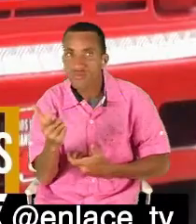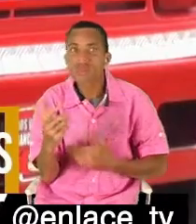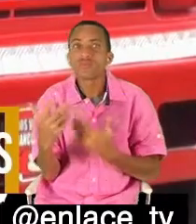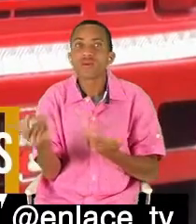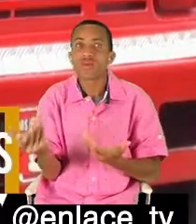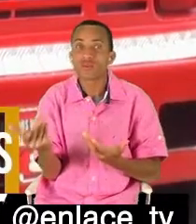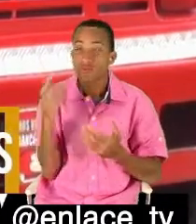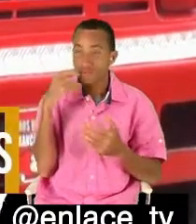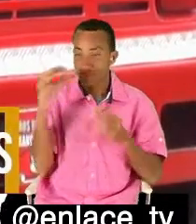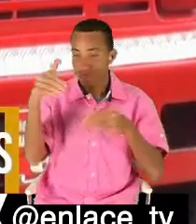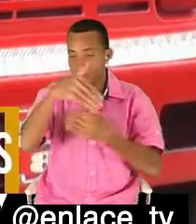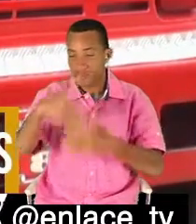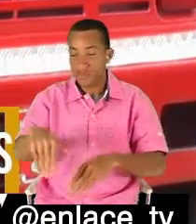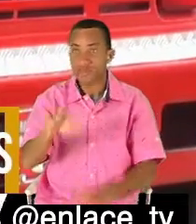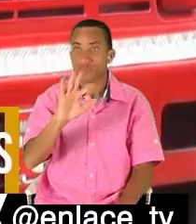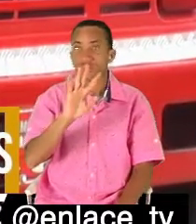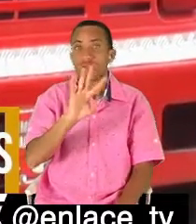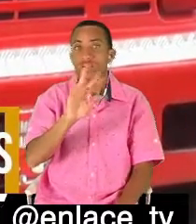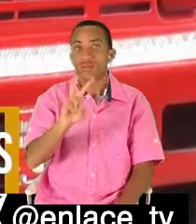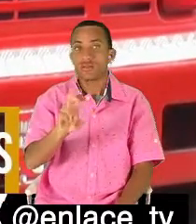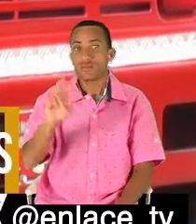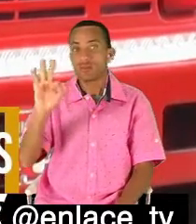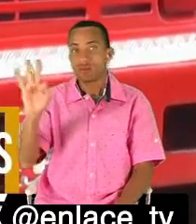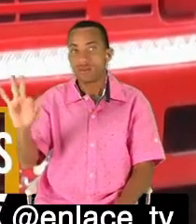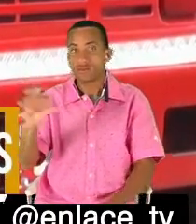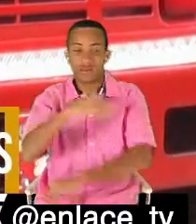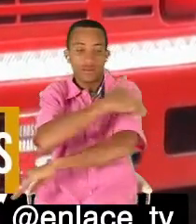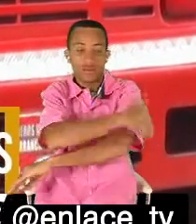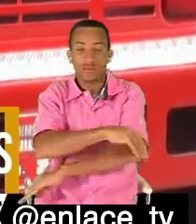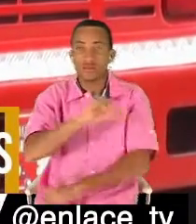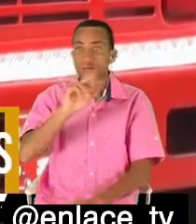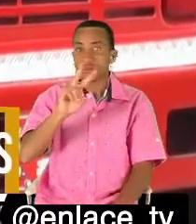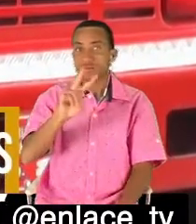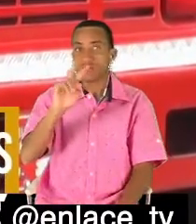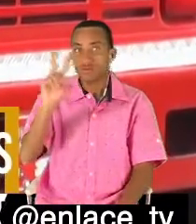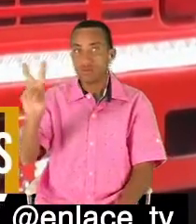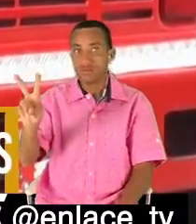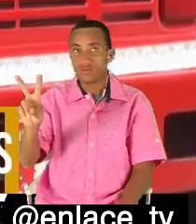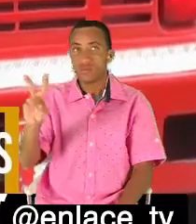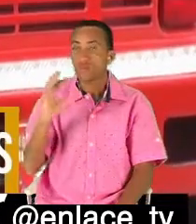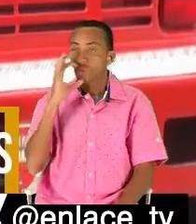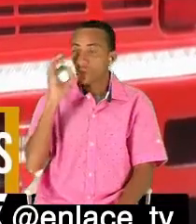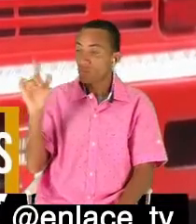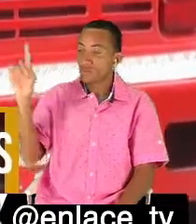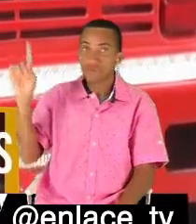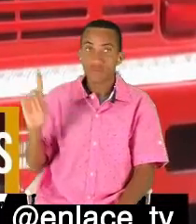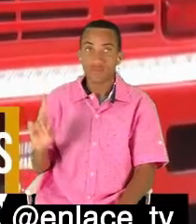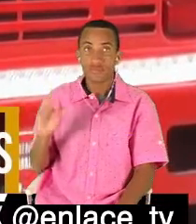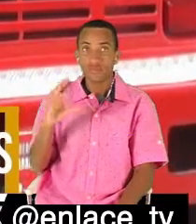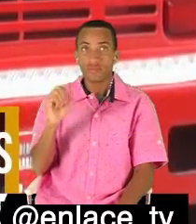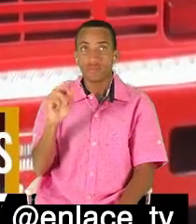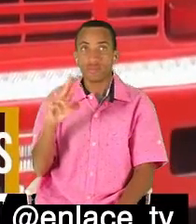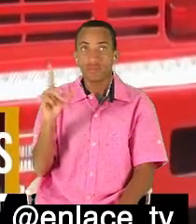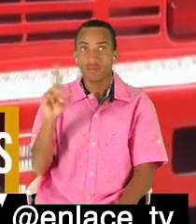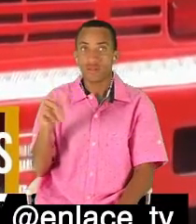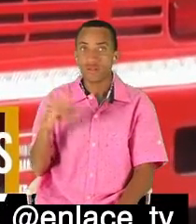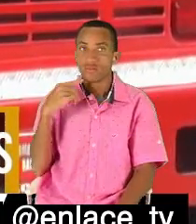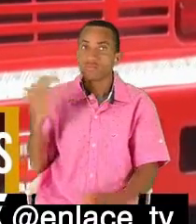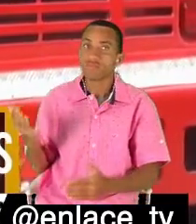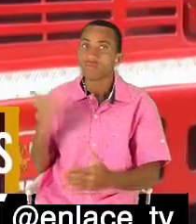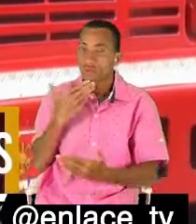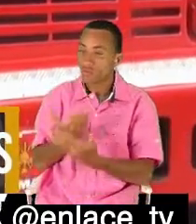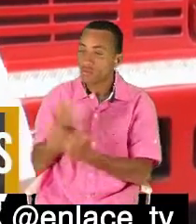la calle 73 con carrera 32, se encuentra a mi lado el teniente Carlos Humberto Sierra del Cuerpo de Bomberos Voluntarios de Barranca Bermeja. Carlos, muy